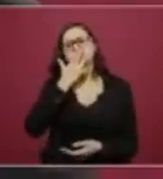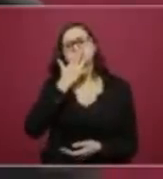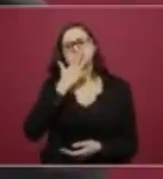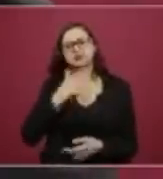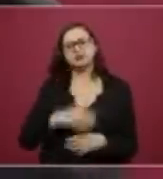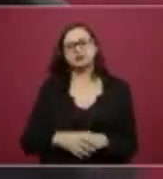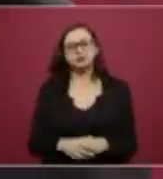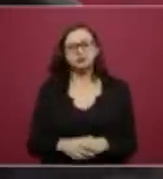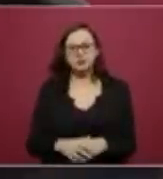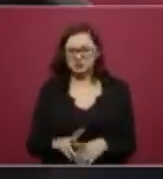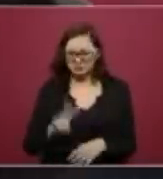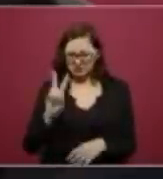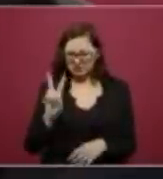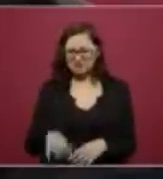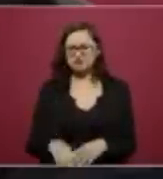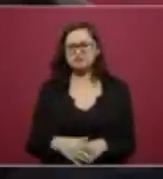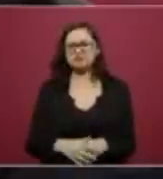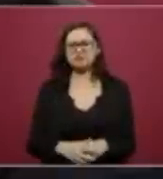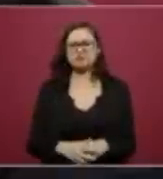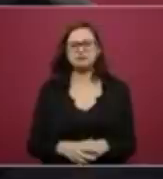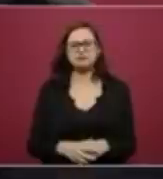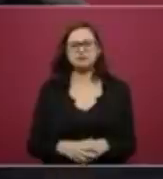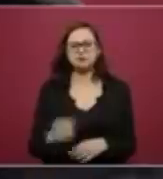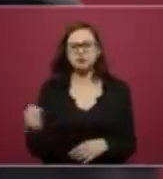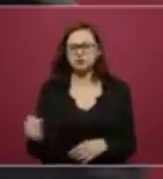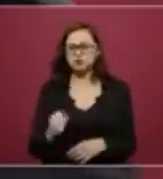dar gracias, porque